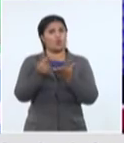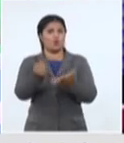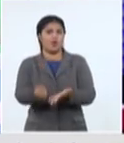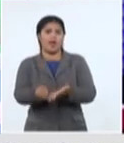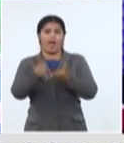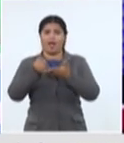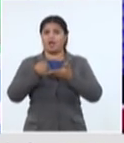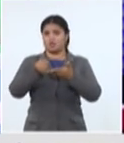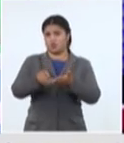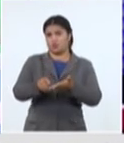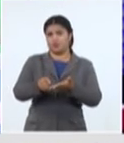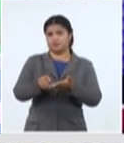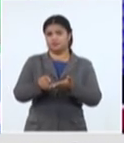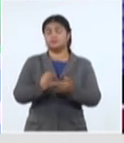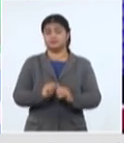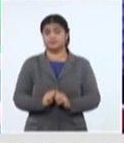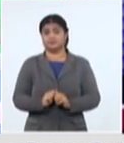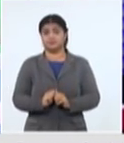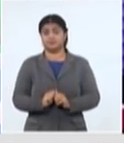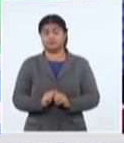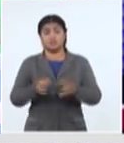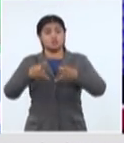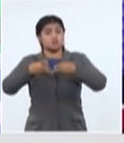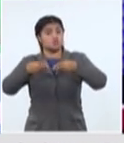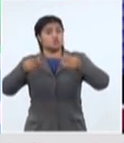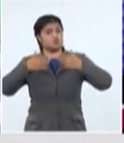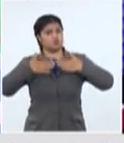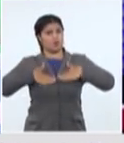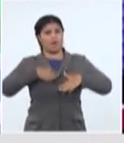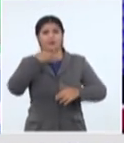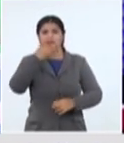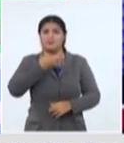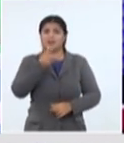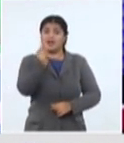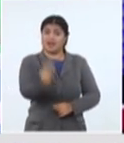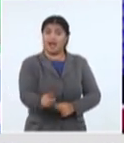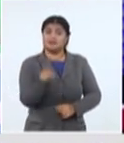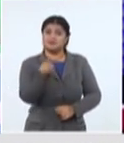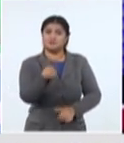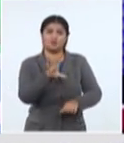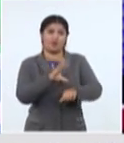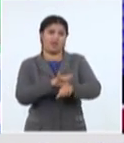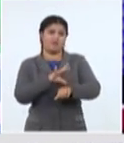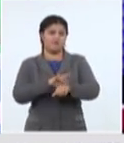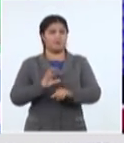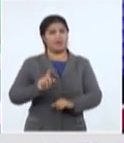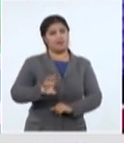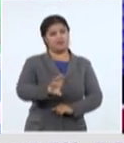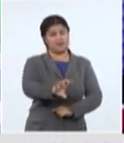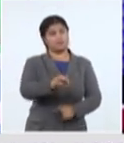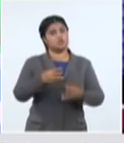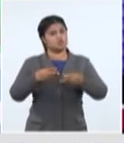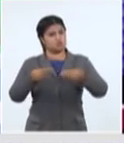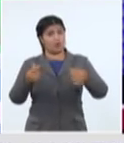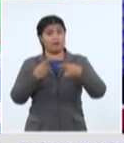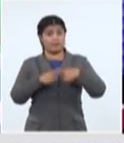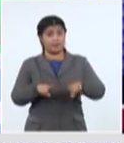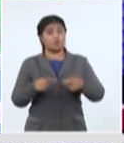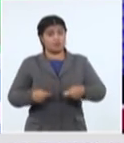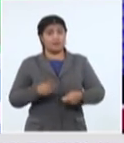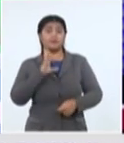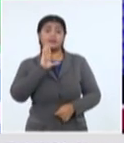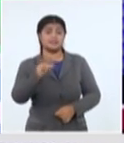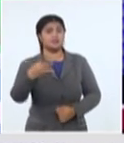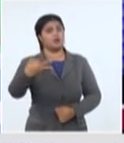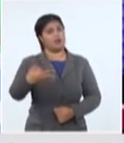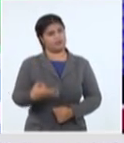hablar un lenguaje que sea un lenguaje que permita la regulación de esa conducta. Otro aspecto, si a mí me dijeran de prioridad, fuera